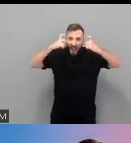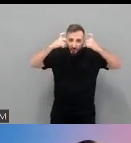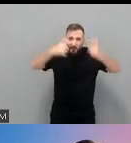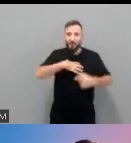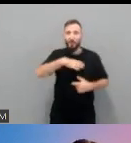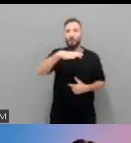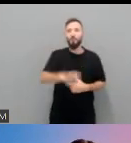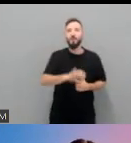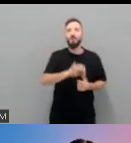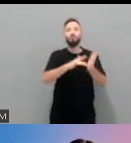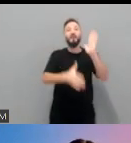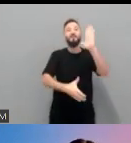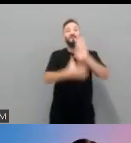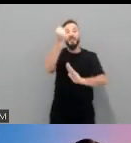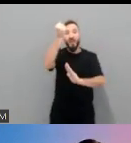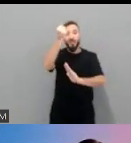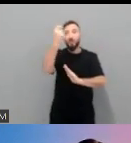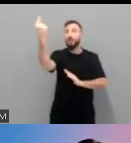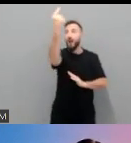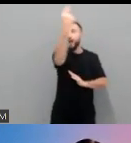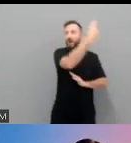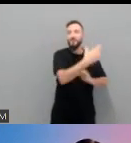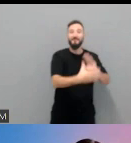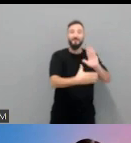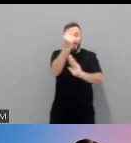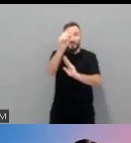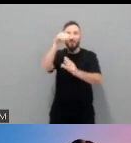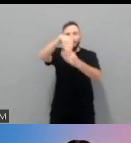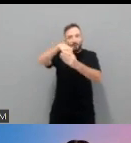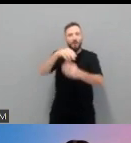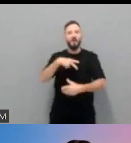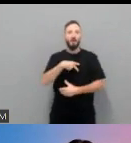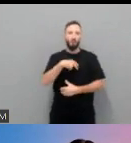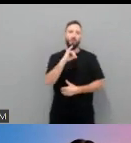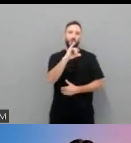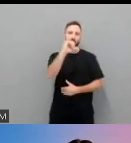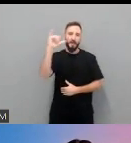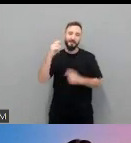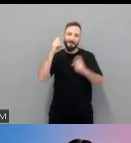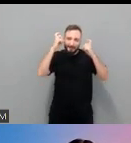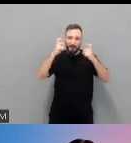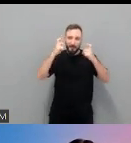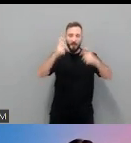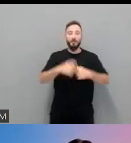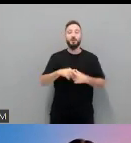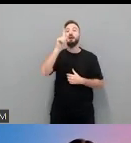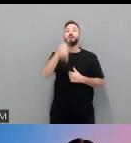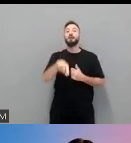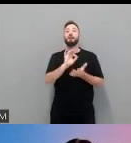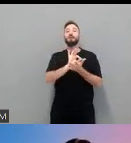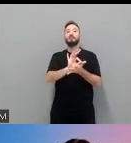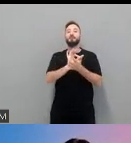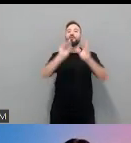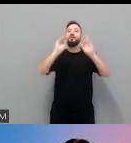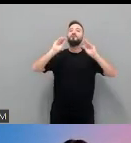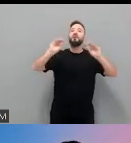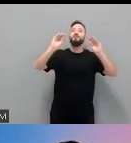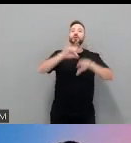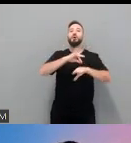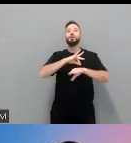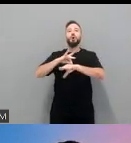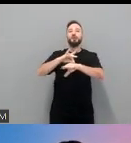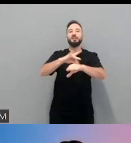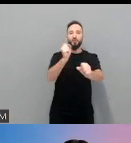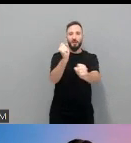cada federación, por ejemplo, que ya algunas han empezado. Luego tenemos algunos servicios como formación y orientación para el empleo.